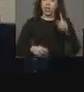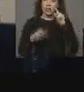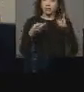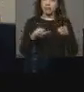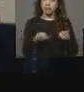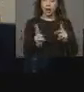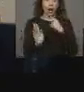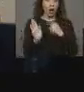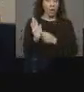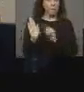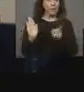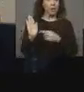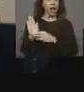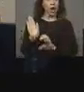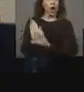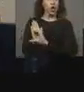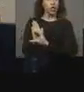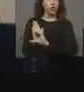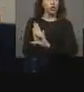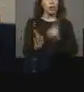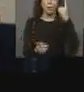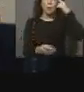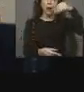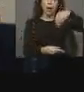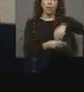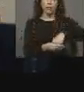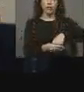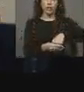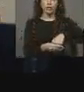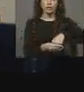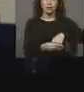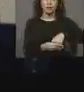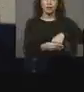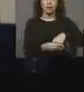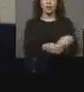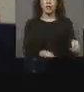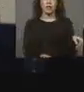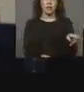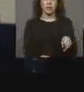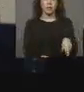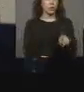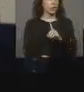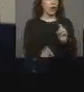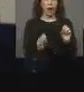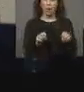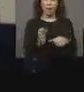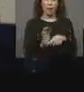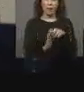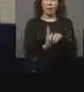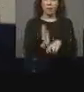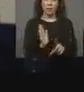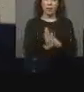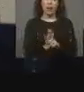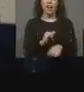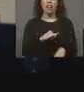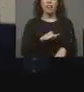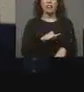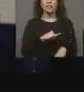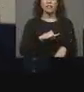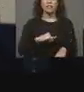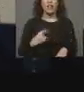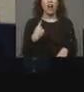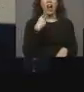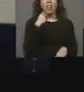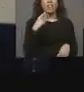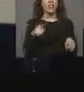facultados constitucionalmente para sufragar, y reitero que no aprobar este proyecto de ley es seguir atentando contra